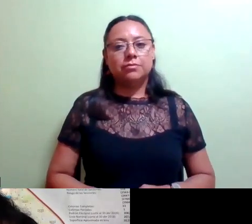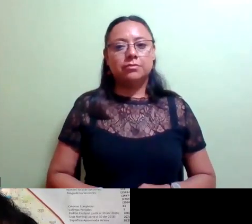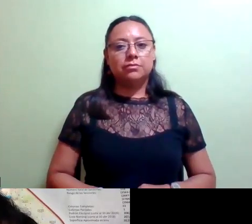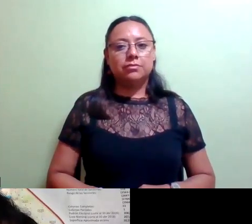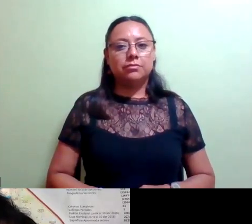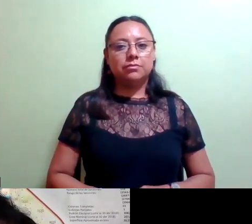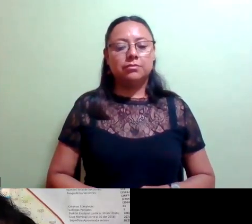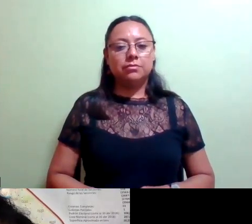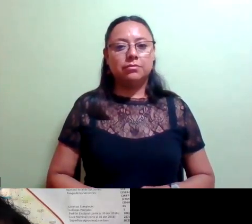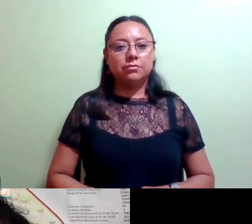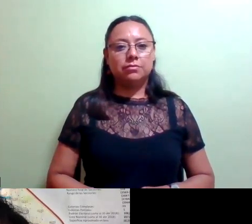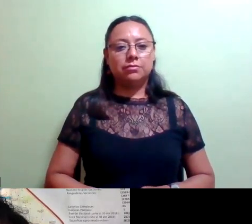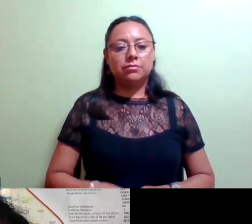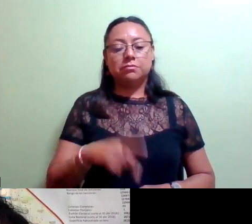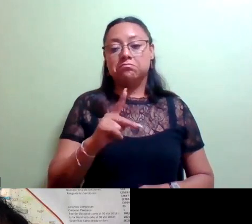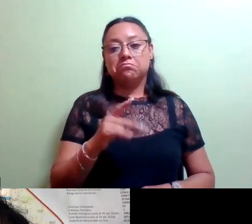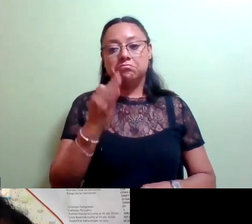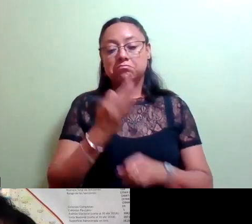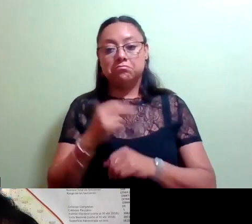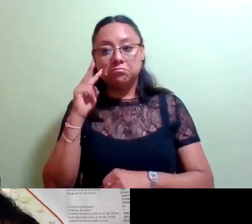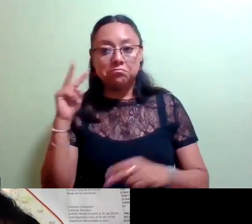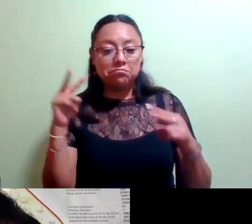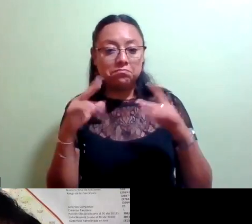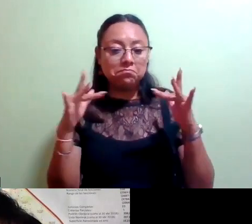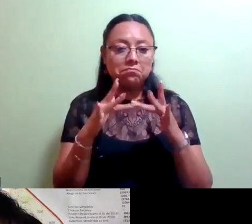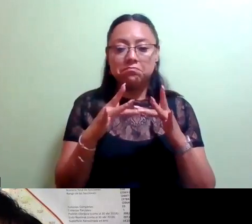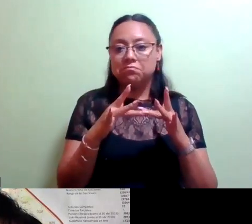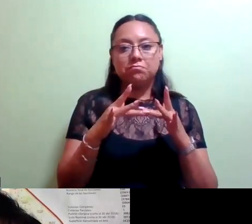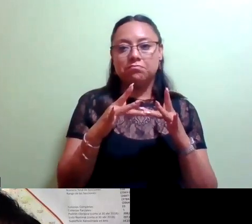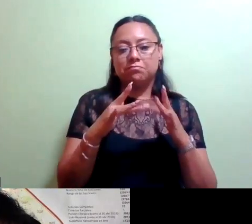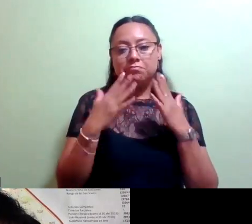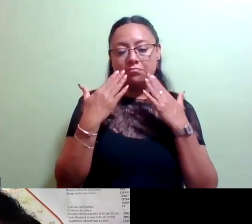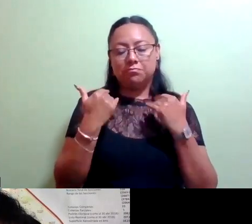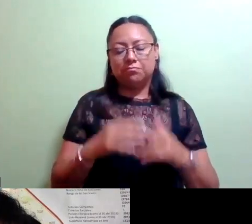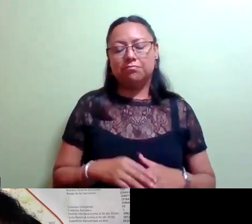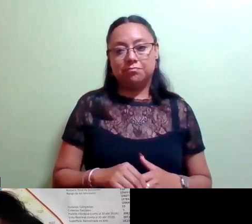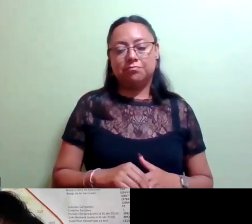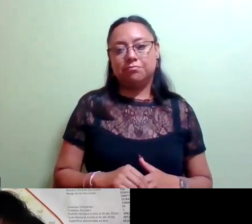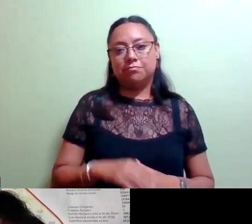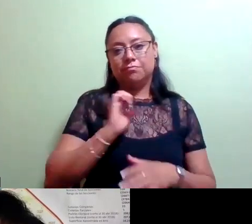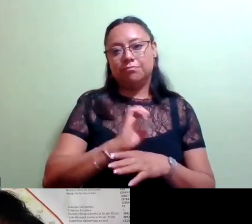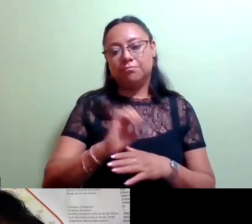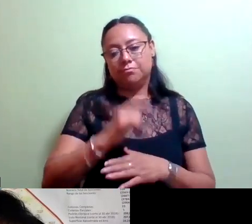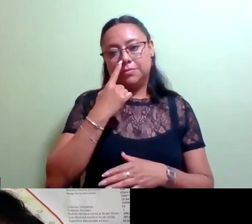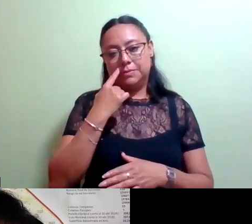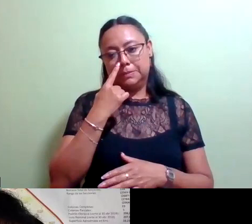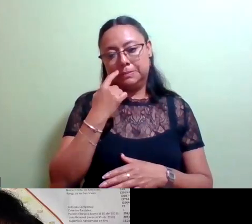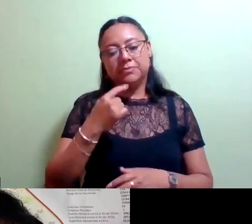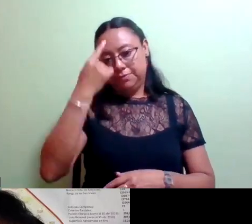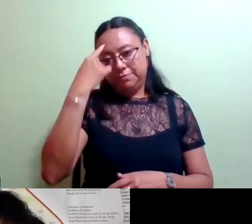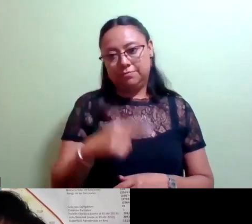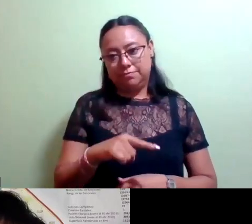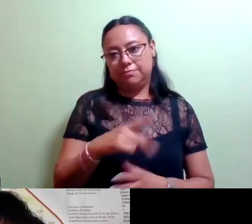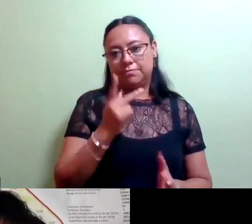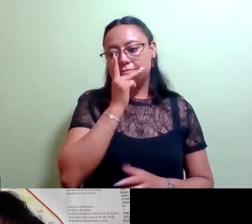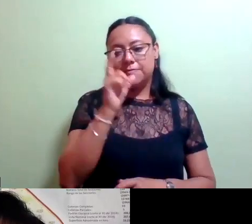pero tampoco ya la veo aquí conectada en la pantalla. Entonces, pues para que quede en la versión estenográfica,